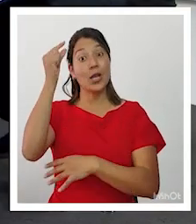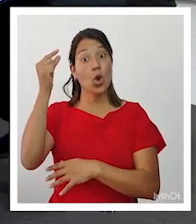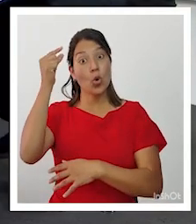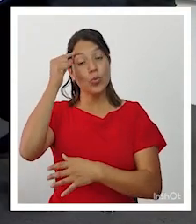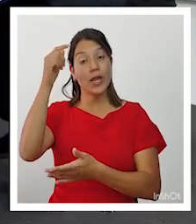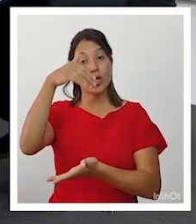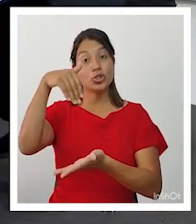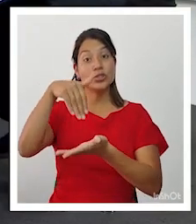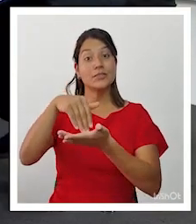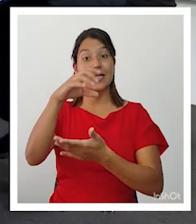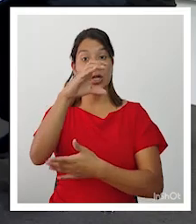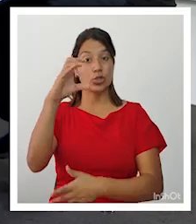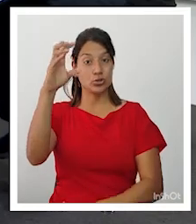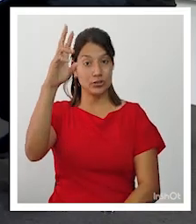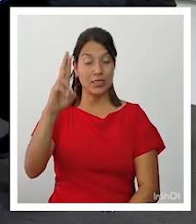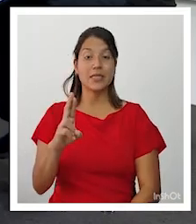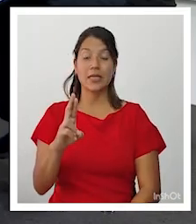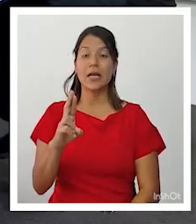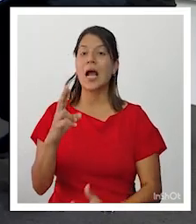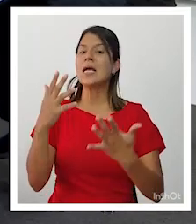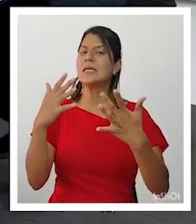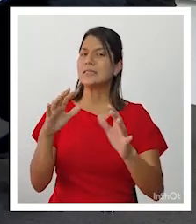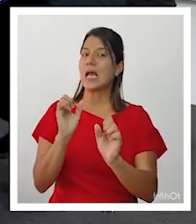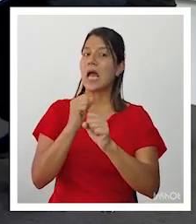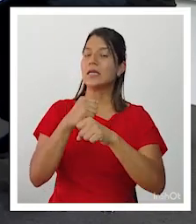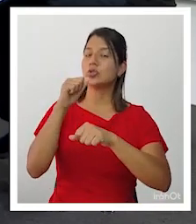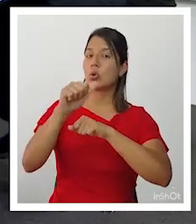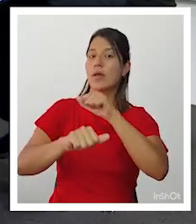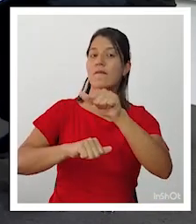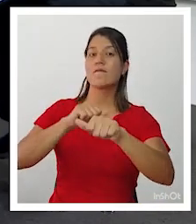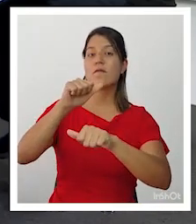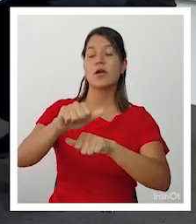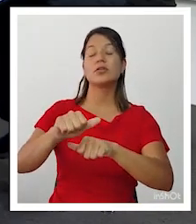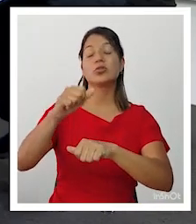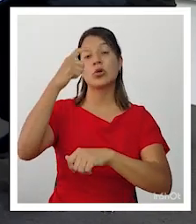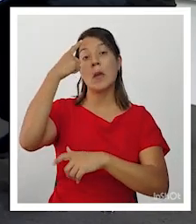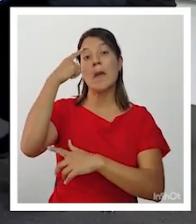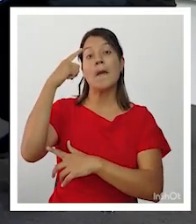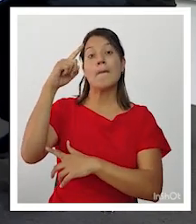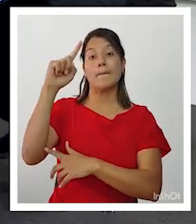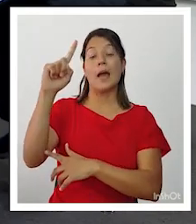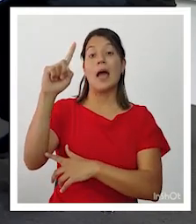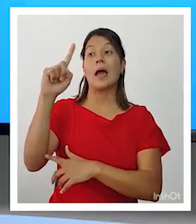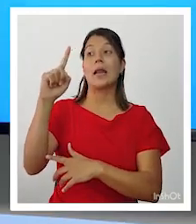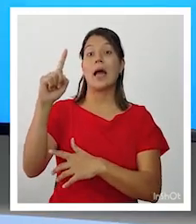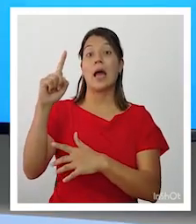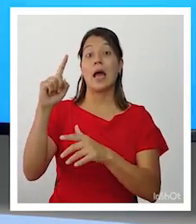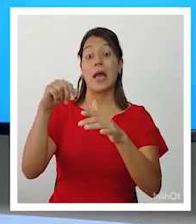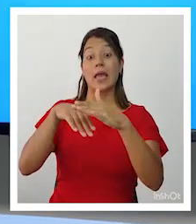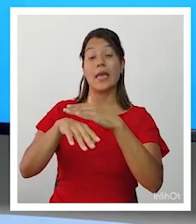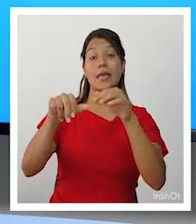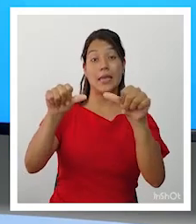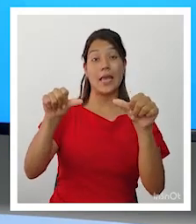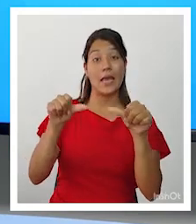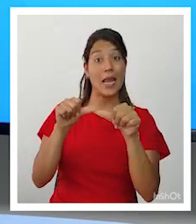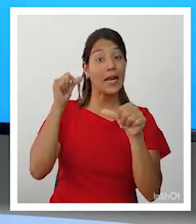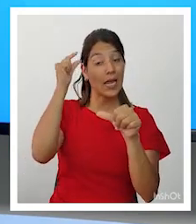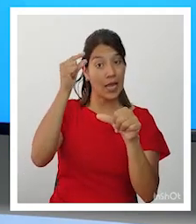de Costa Rica ha hecho esfuerzos porque en el sector gobierno, al